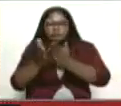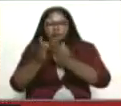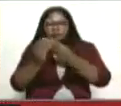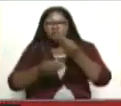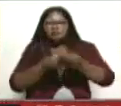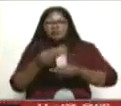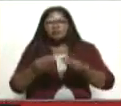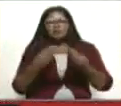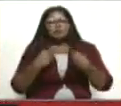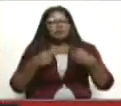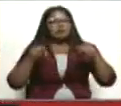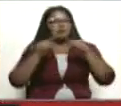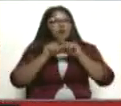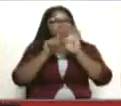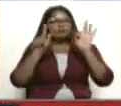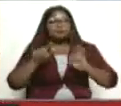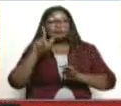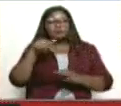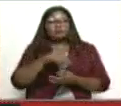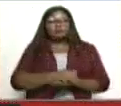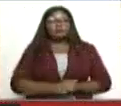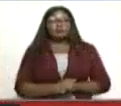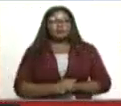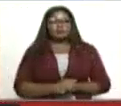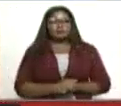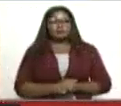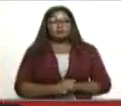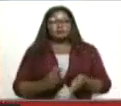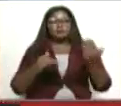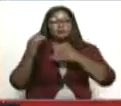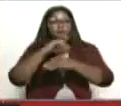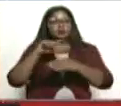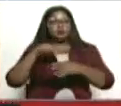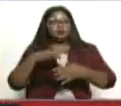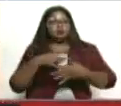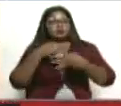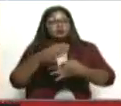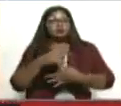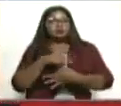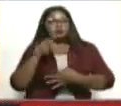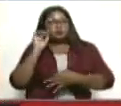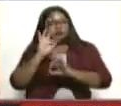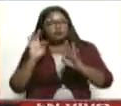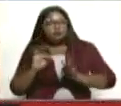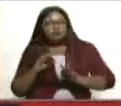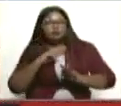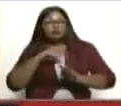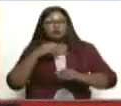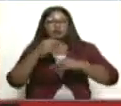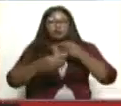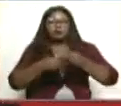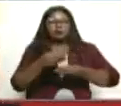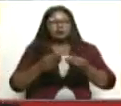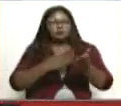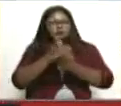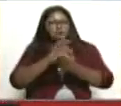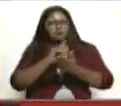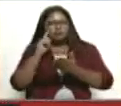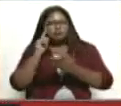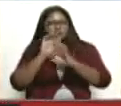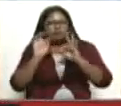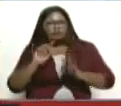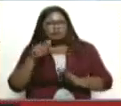viva, en esa medida irá rebasando las intenciones de los quienes lo estamos modelando y